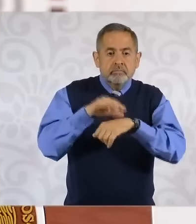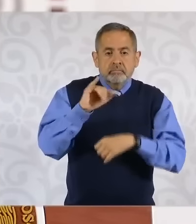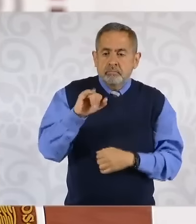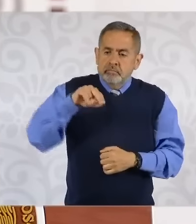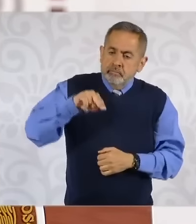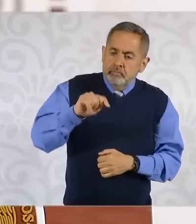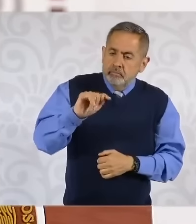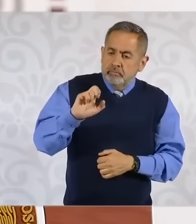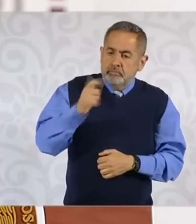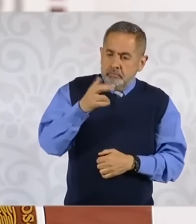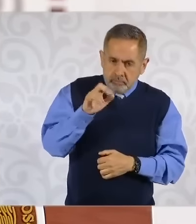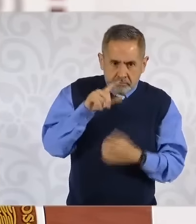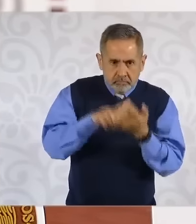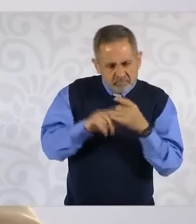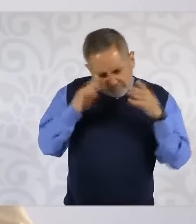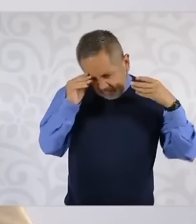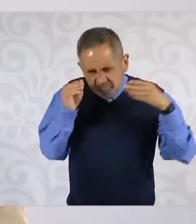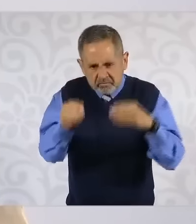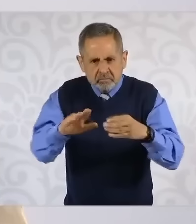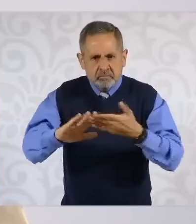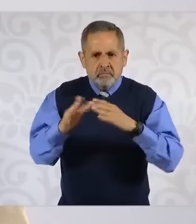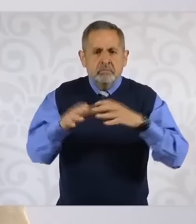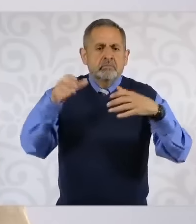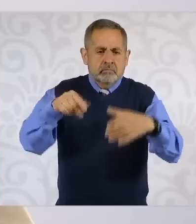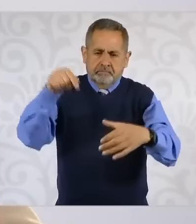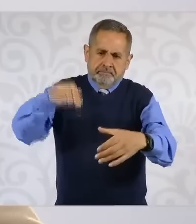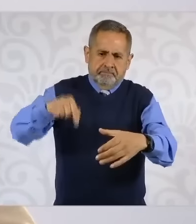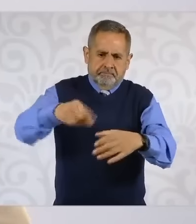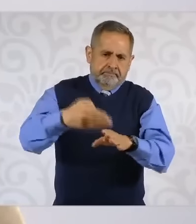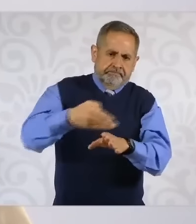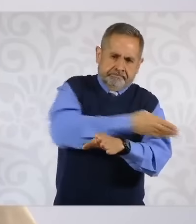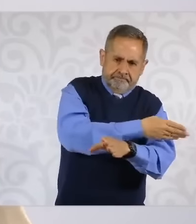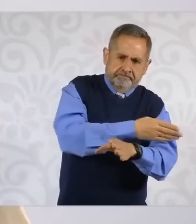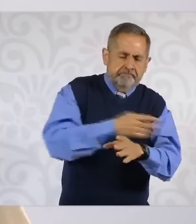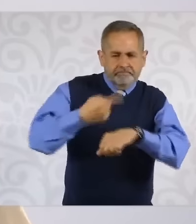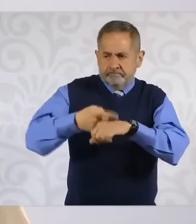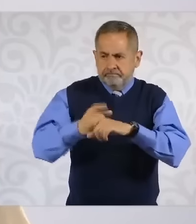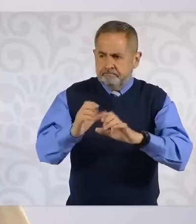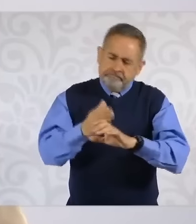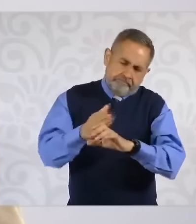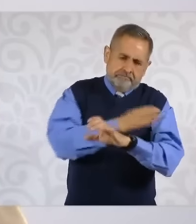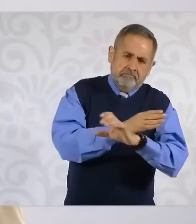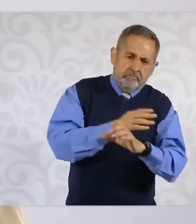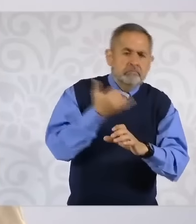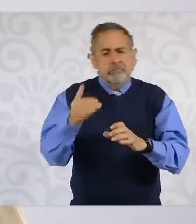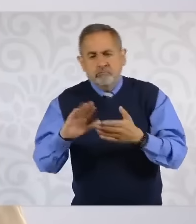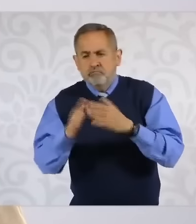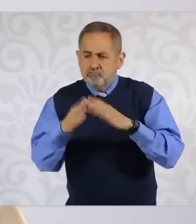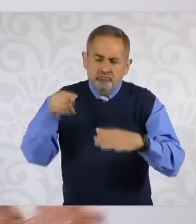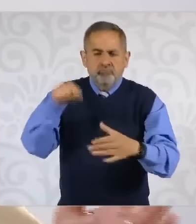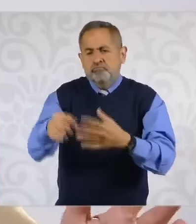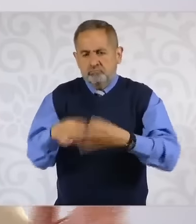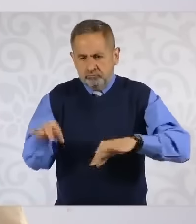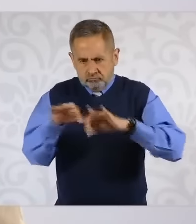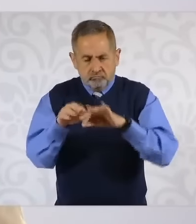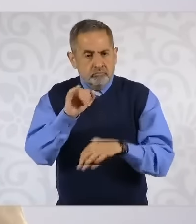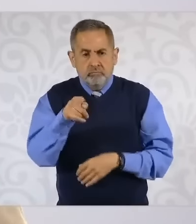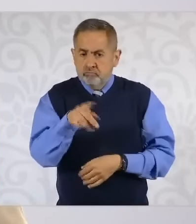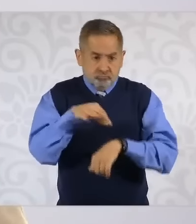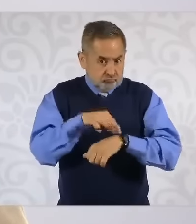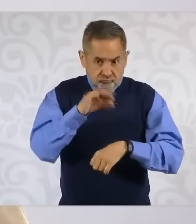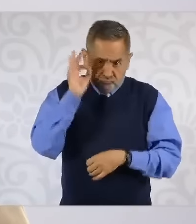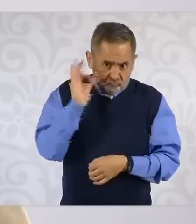salud comunitaria porque están orientados a la prevención y orientados al trabajo en comunidad, que es vital. Pero son